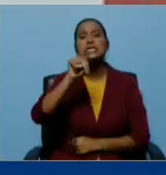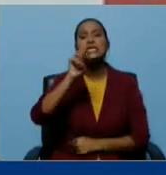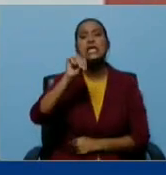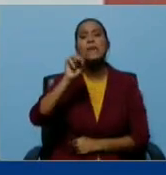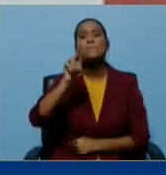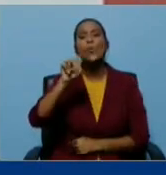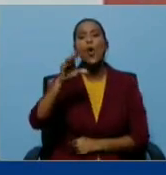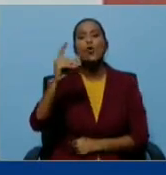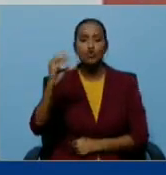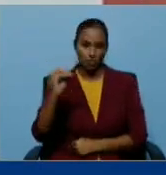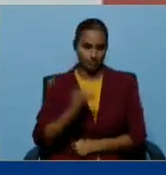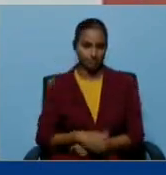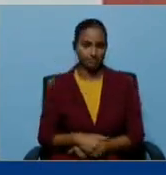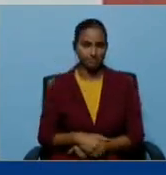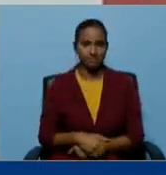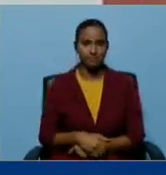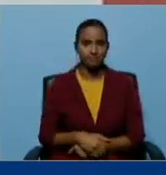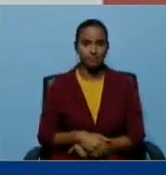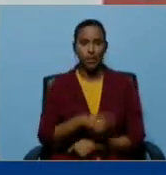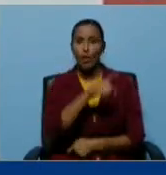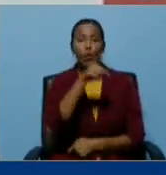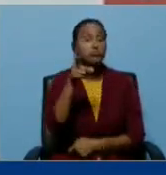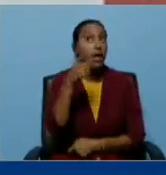Ustedes ni se imaginan.